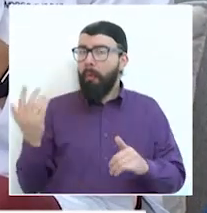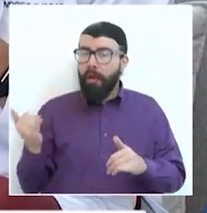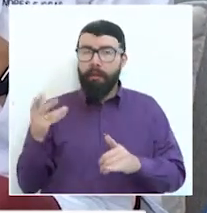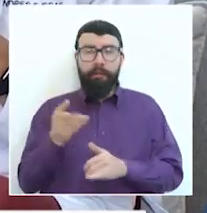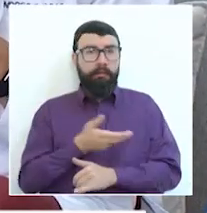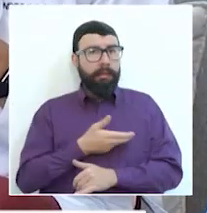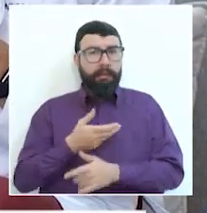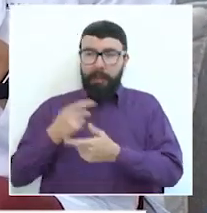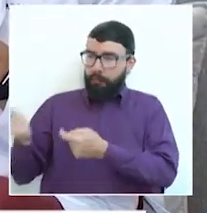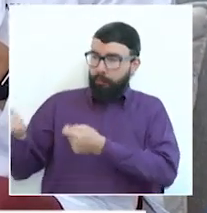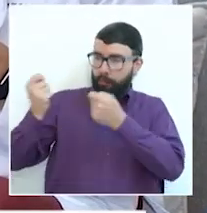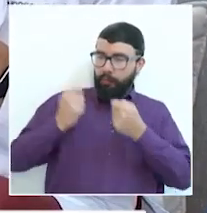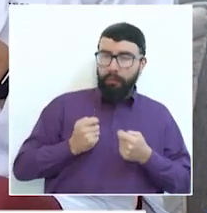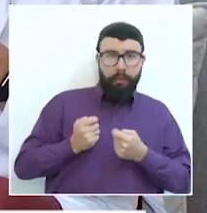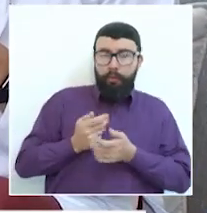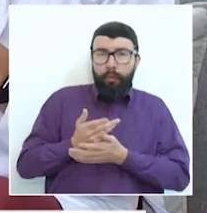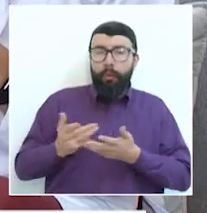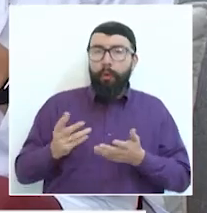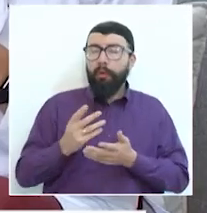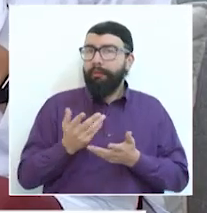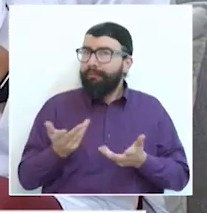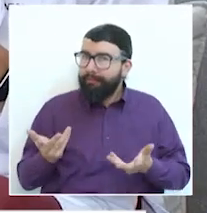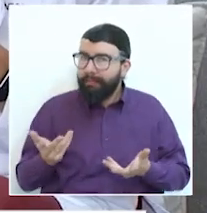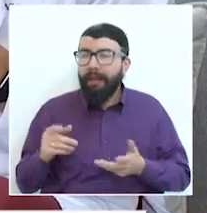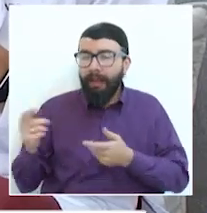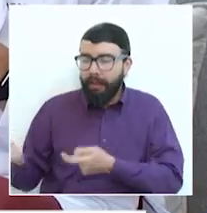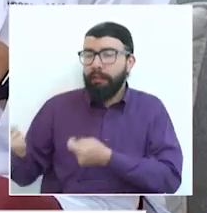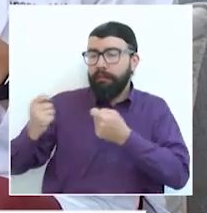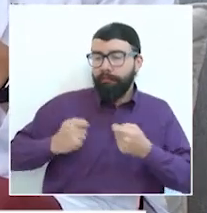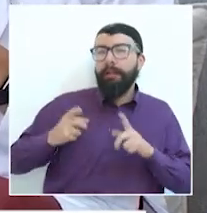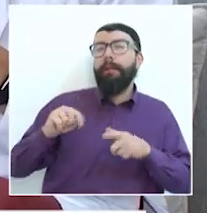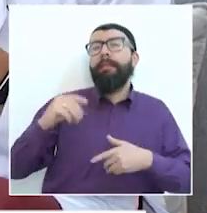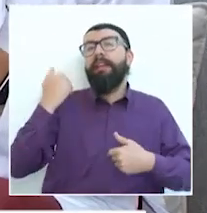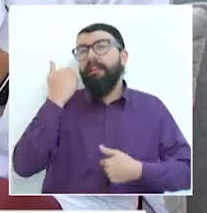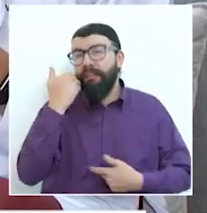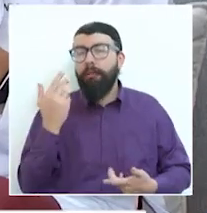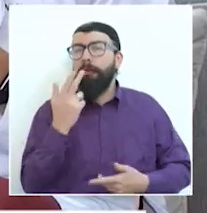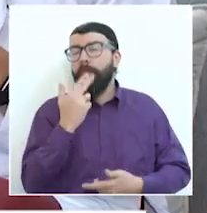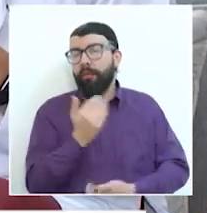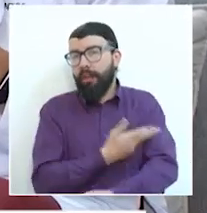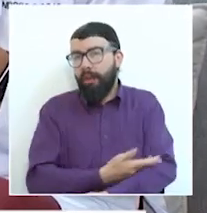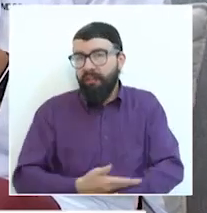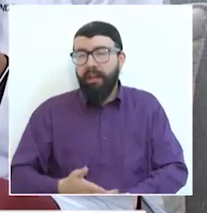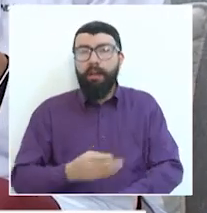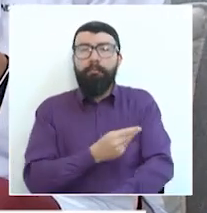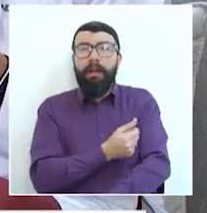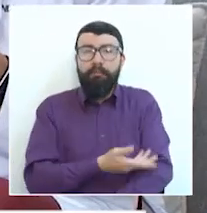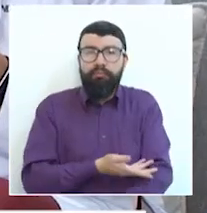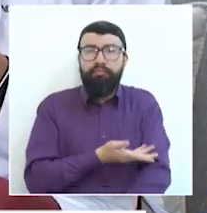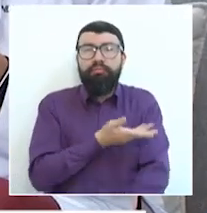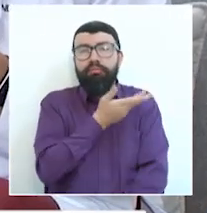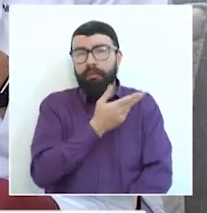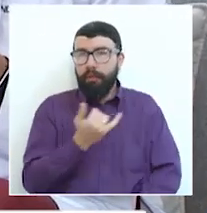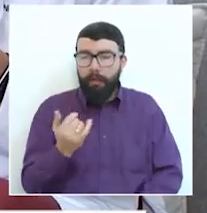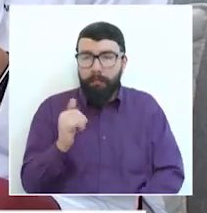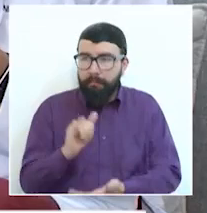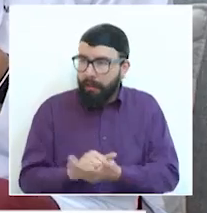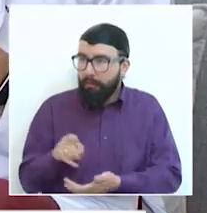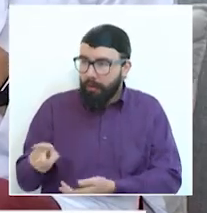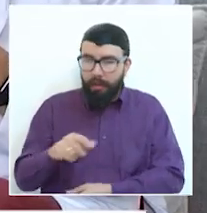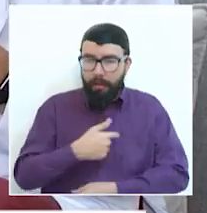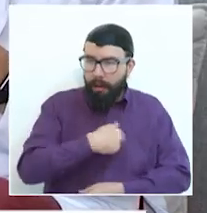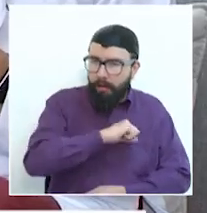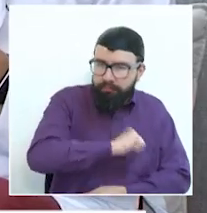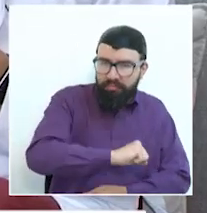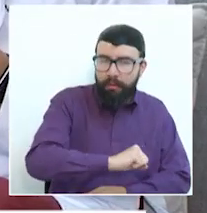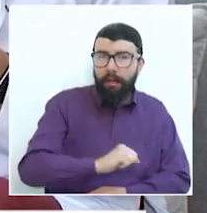nuestros papás, también comenzamos y podemos heredar ciertas patologías, diabetes, hipertensión, el mismo infarto, que es una